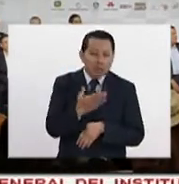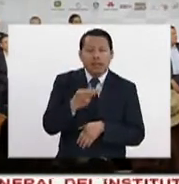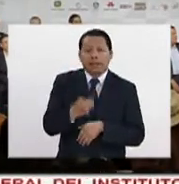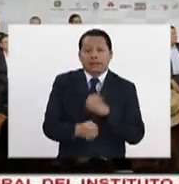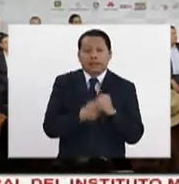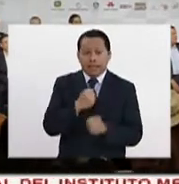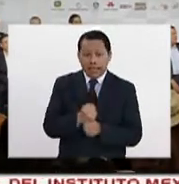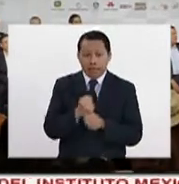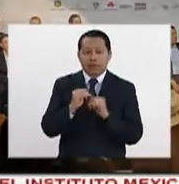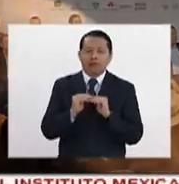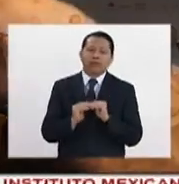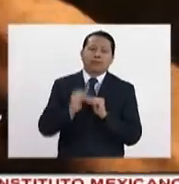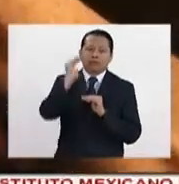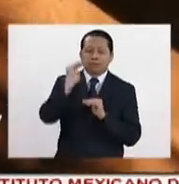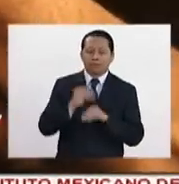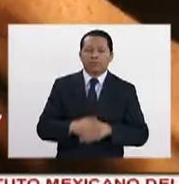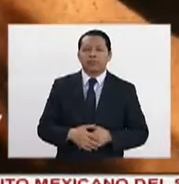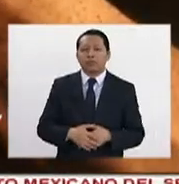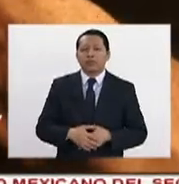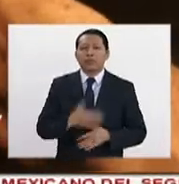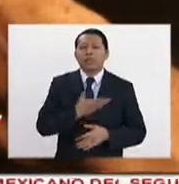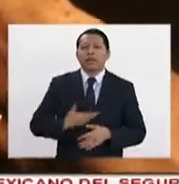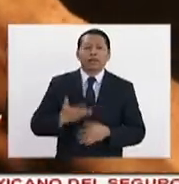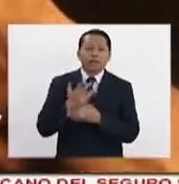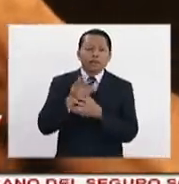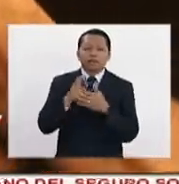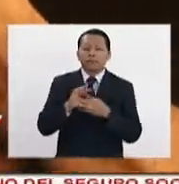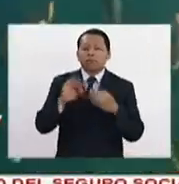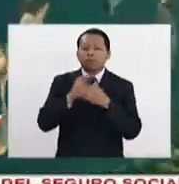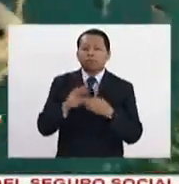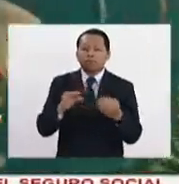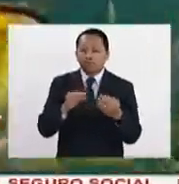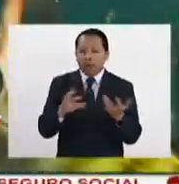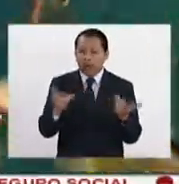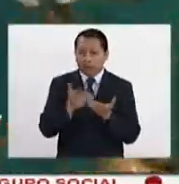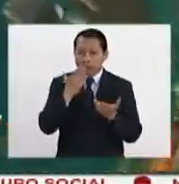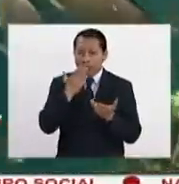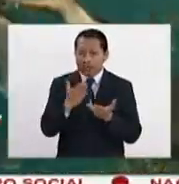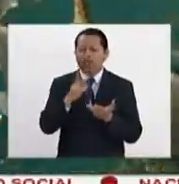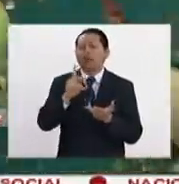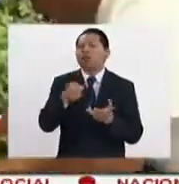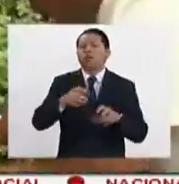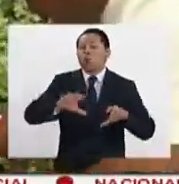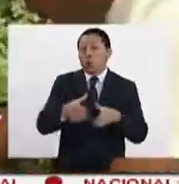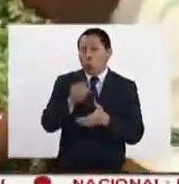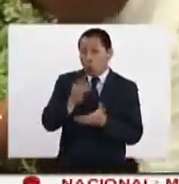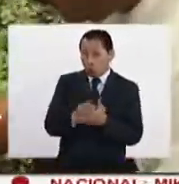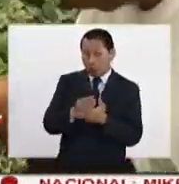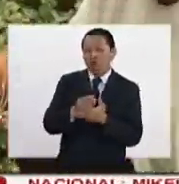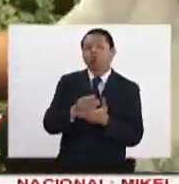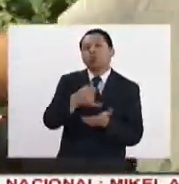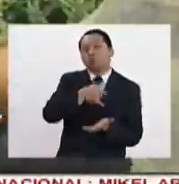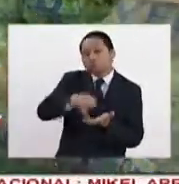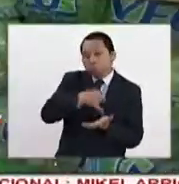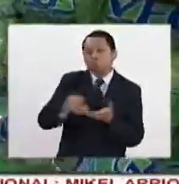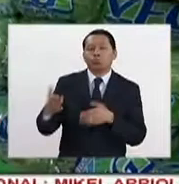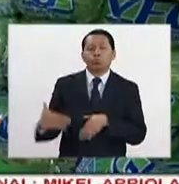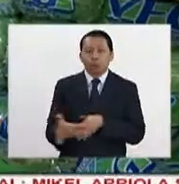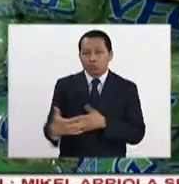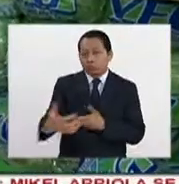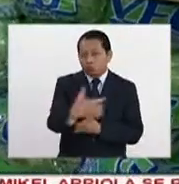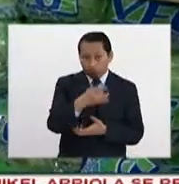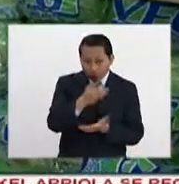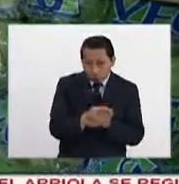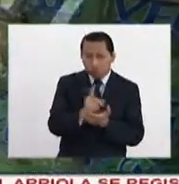crecerá todavía más. El presidente señaló que las buenas cifras no son exclusivas del sector agropecuario y muestran que la economía